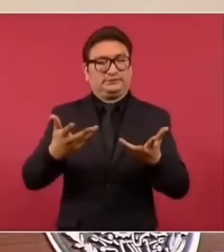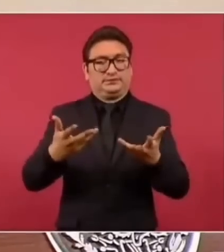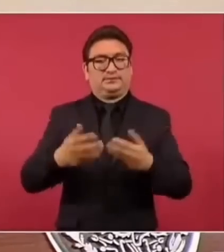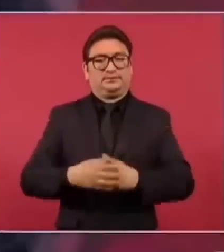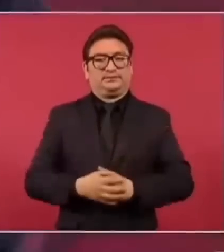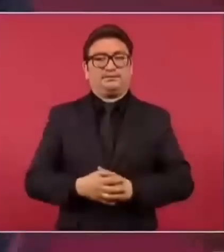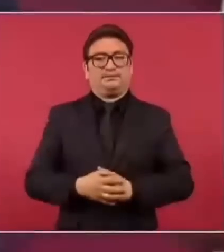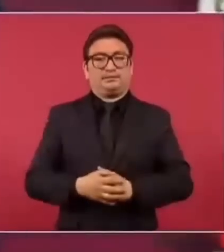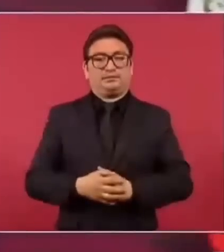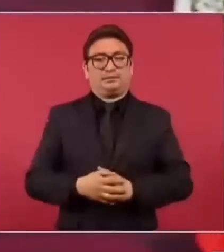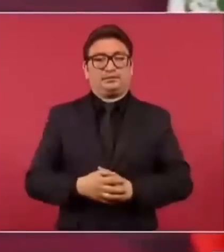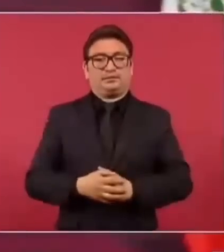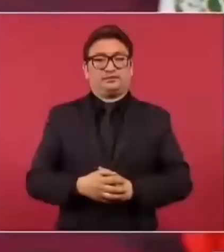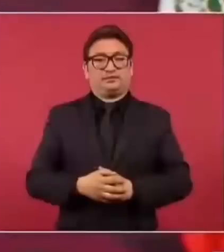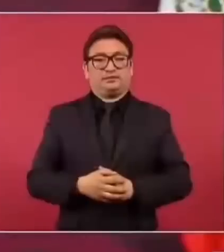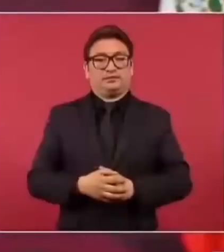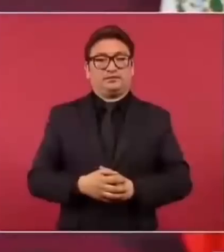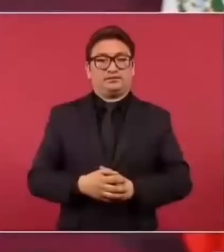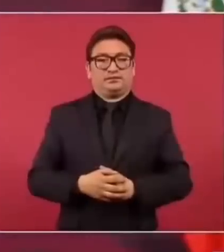y a darle